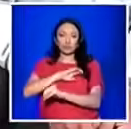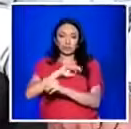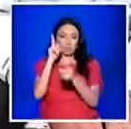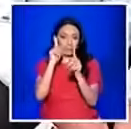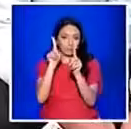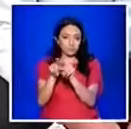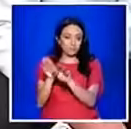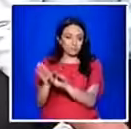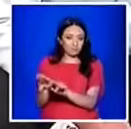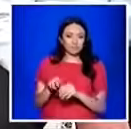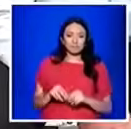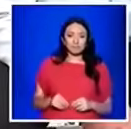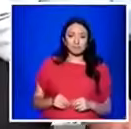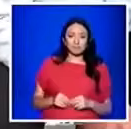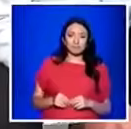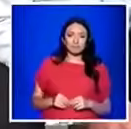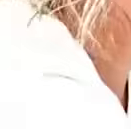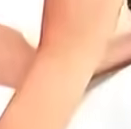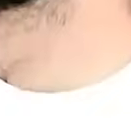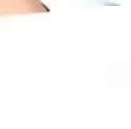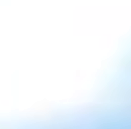municipalidades.